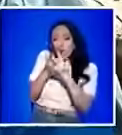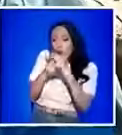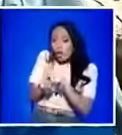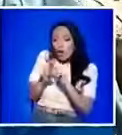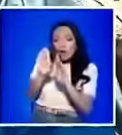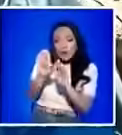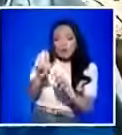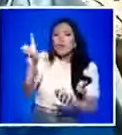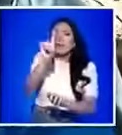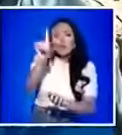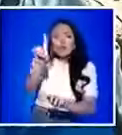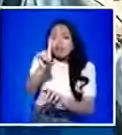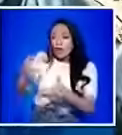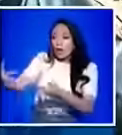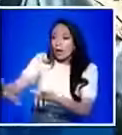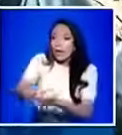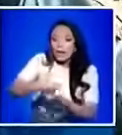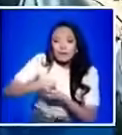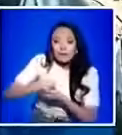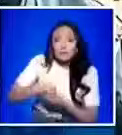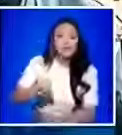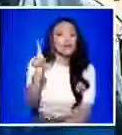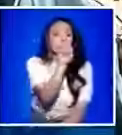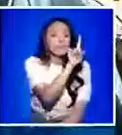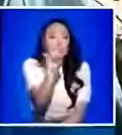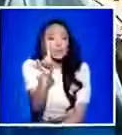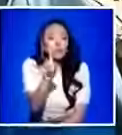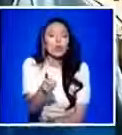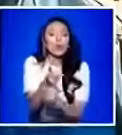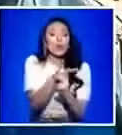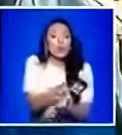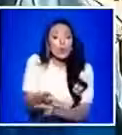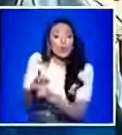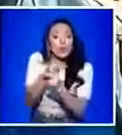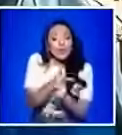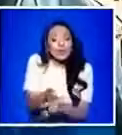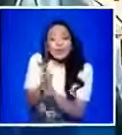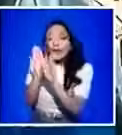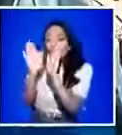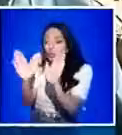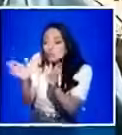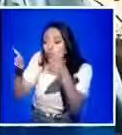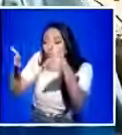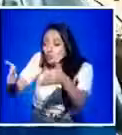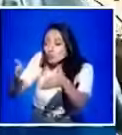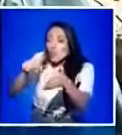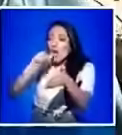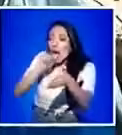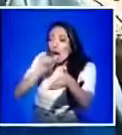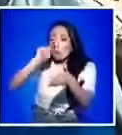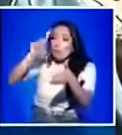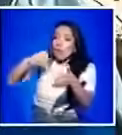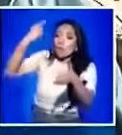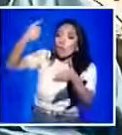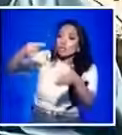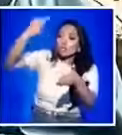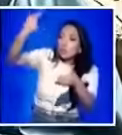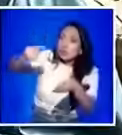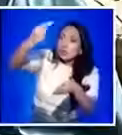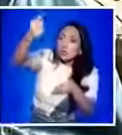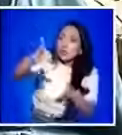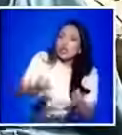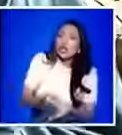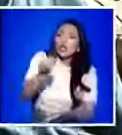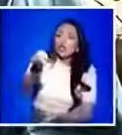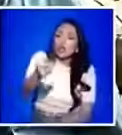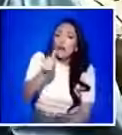humano no inicia en la captación, sino inicia en el cuidado de la fuente de agua para que les llegue a las próximas generaciones esa agua